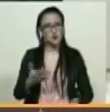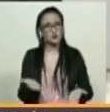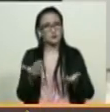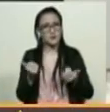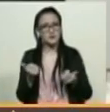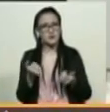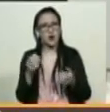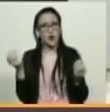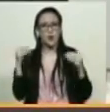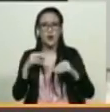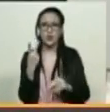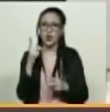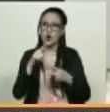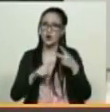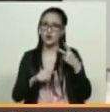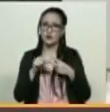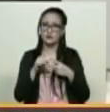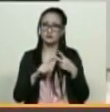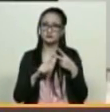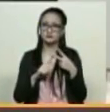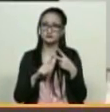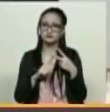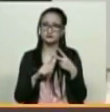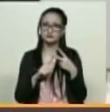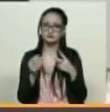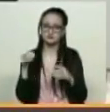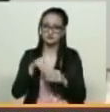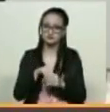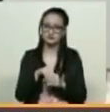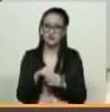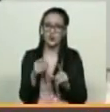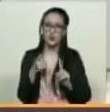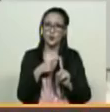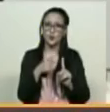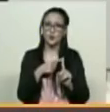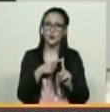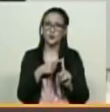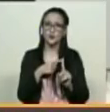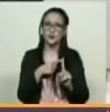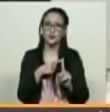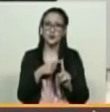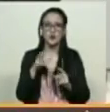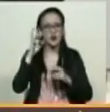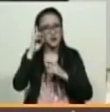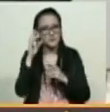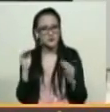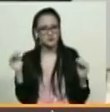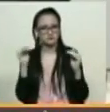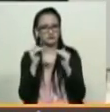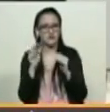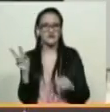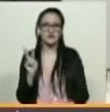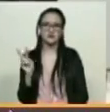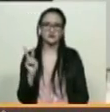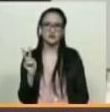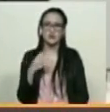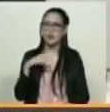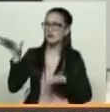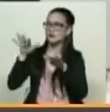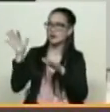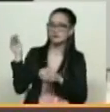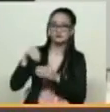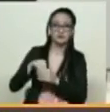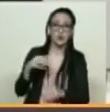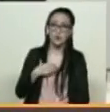acuerdo de garantía 2 cosas que se incorporaran. Uno, el respeto a la soberanía de Venezuela, que no puede venir un extranjero, lo